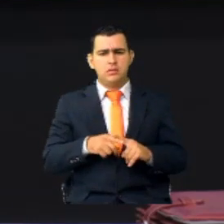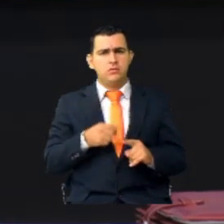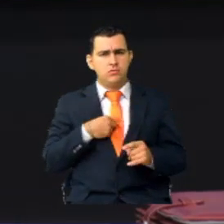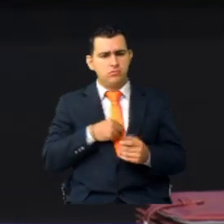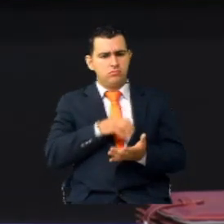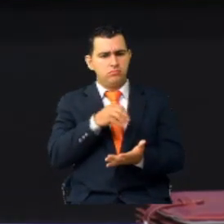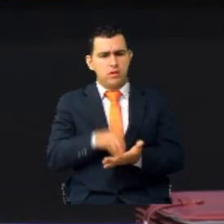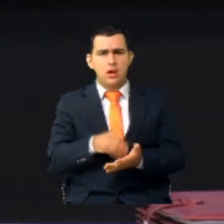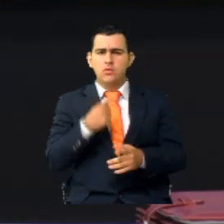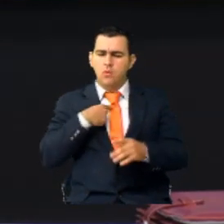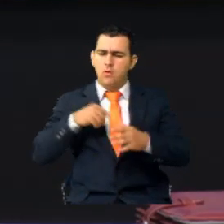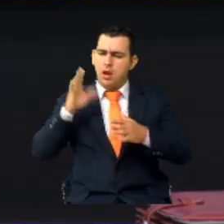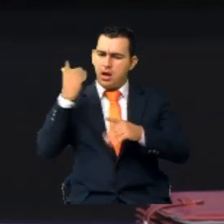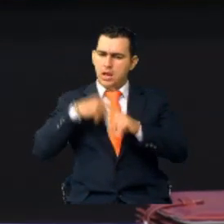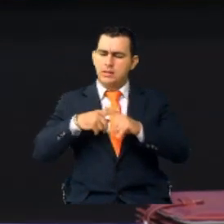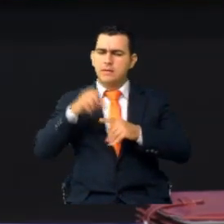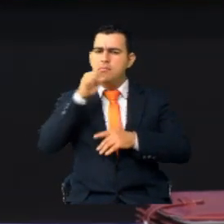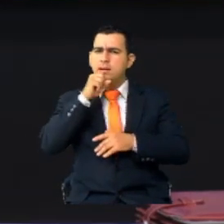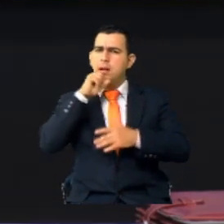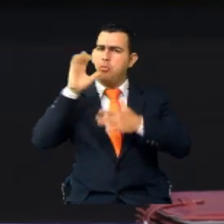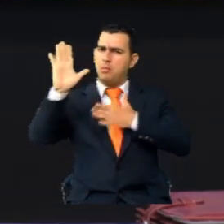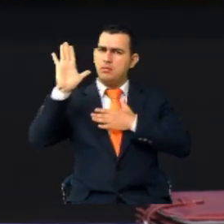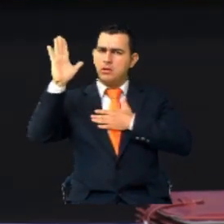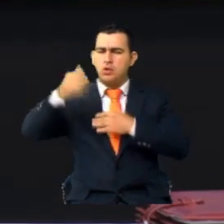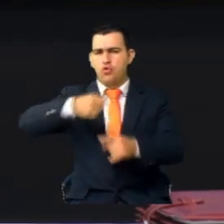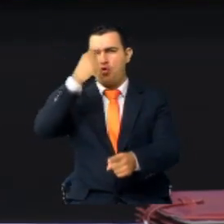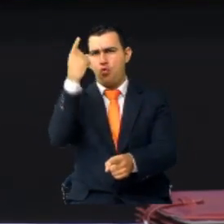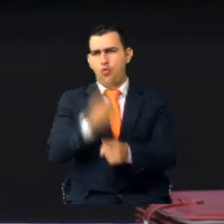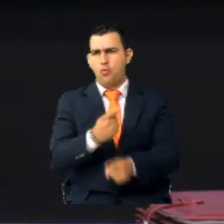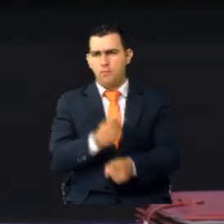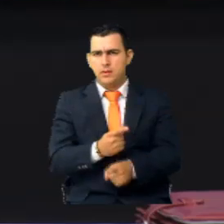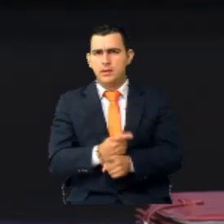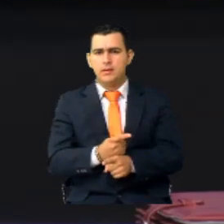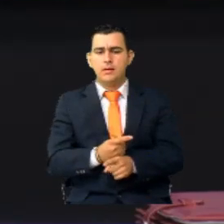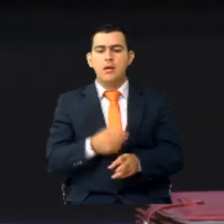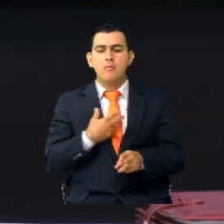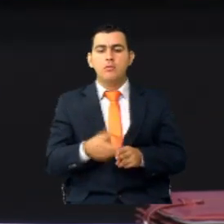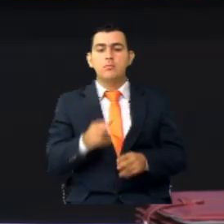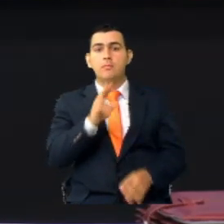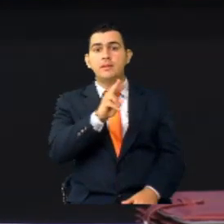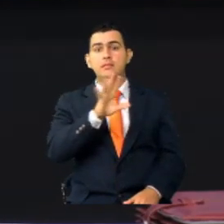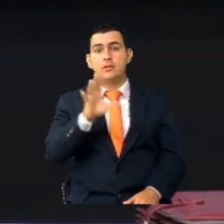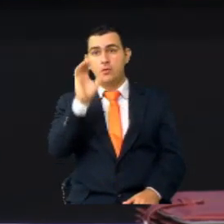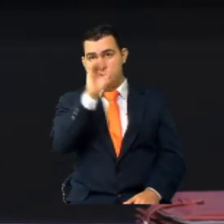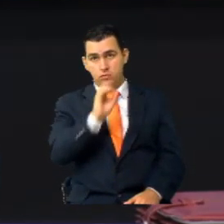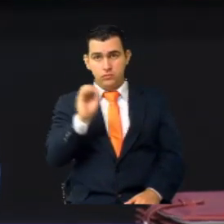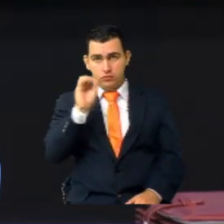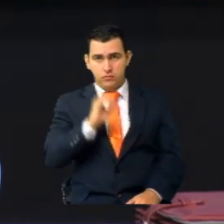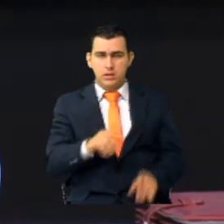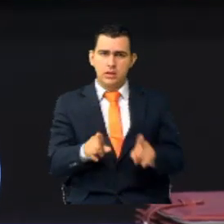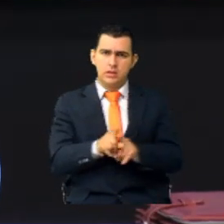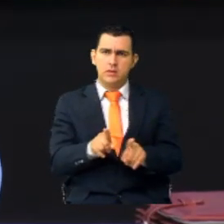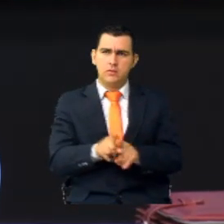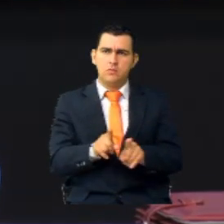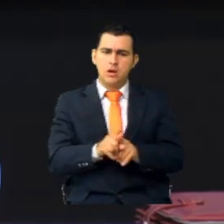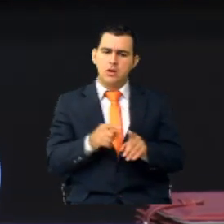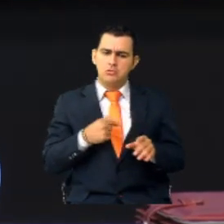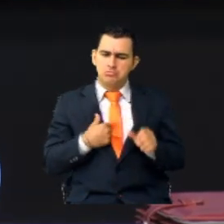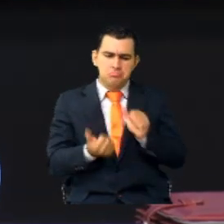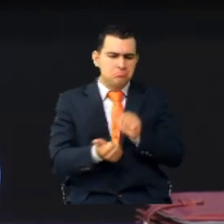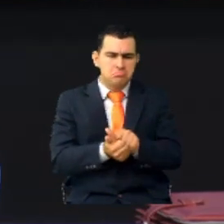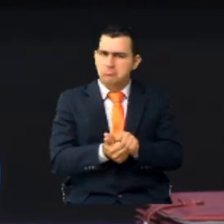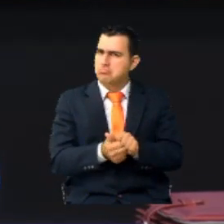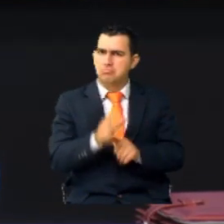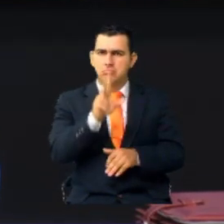le prometí algo a Barranca se lo he cumplido. Y por eso va a ir hasta el 25 de octubre. así quieran decir que me va a unir a otra campaña. Horacio